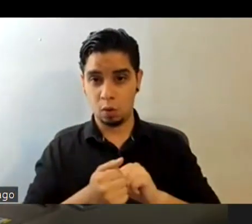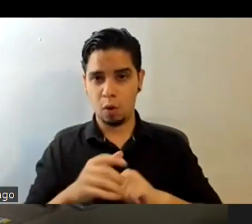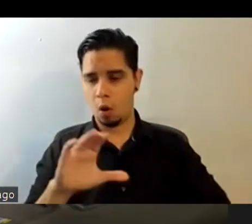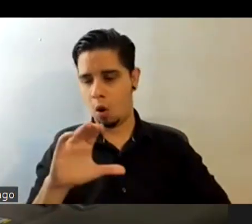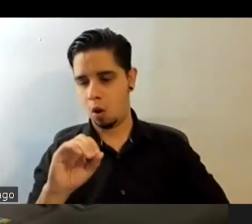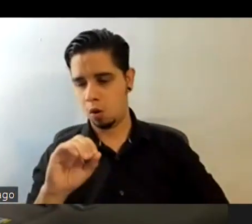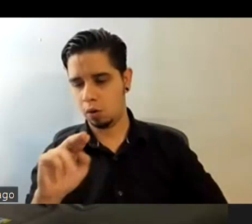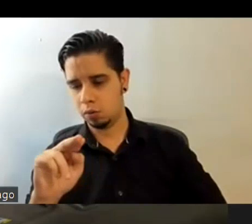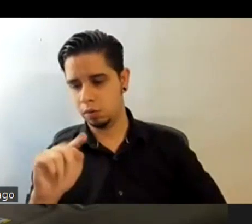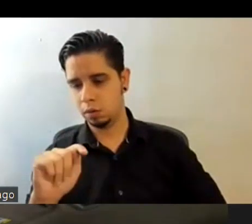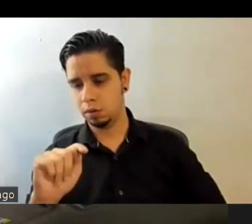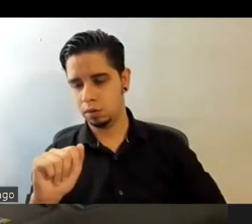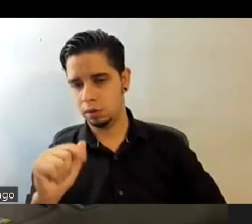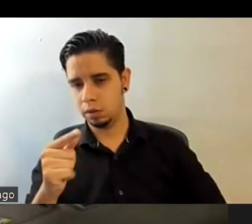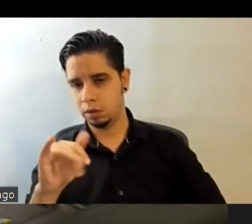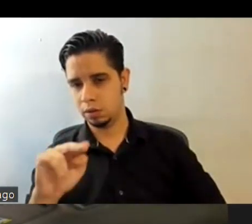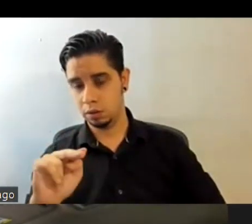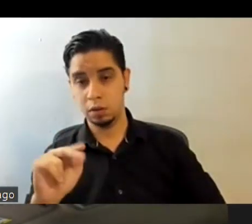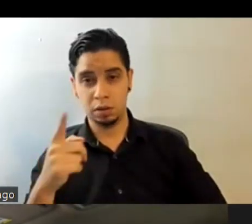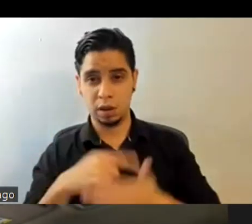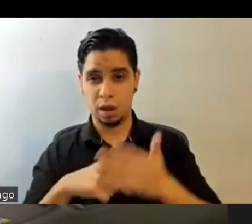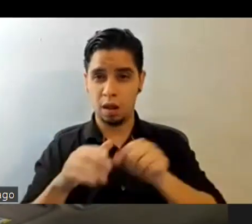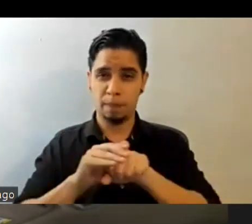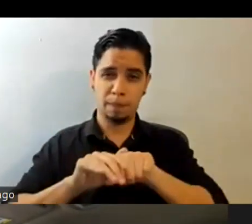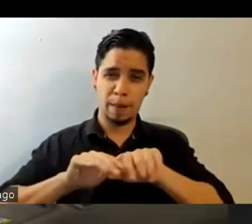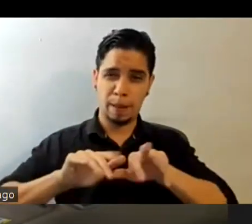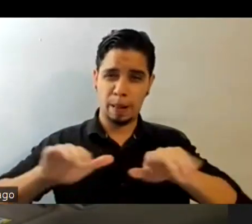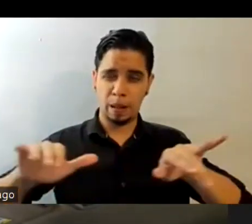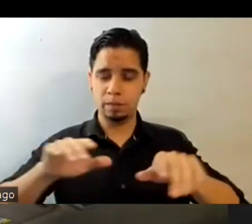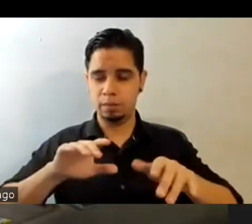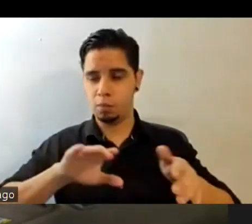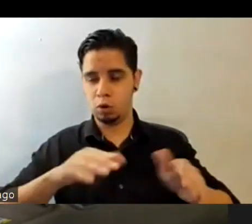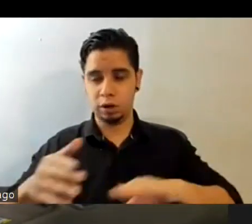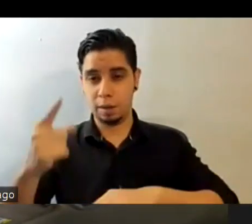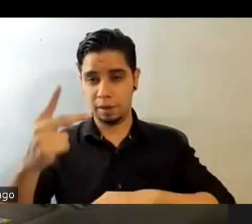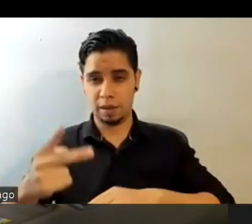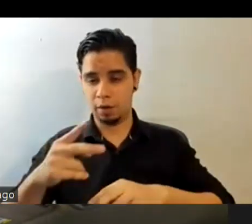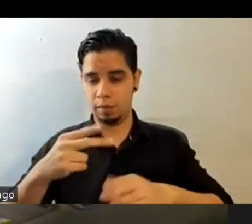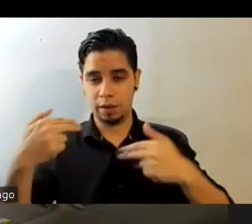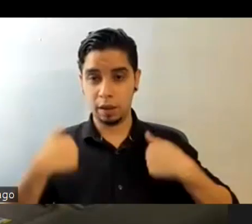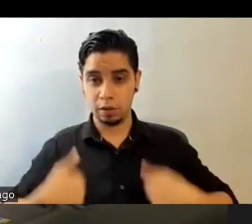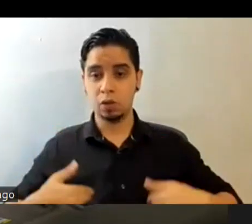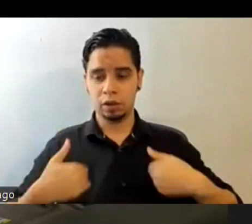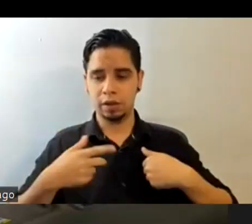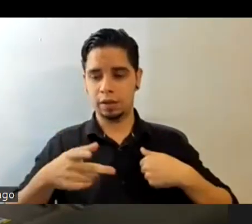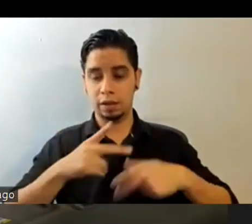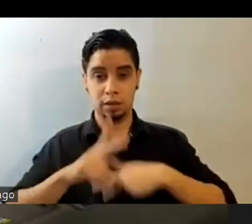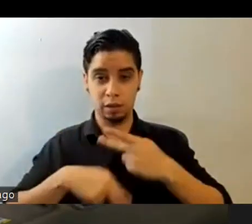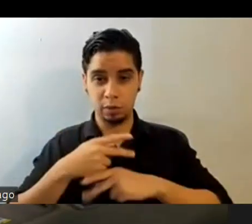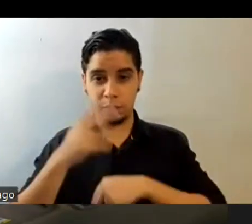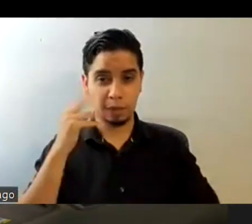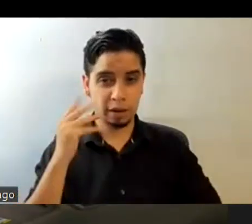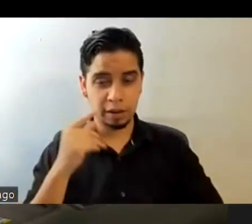película? Que se llama Contagion, que había una epidemia y mataba a media humanidad. Pues en ese tipo de experiencia yo estaba viviendo y yo prácticamente